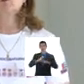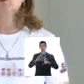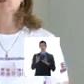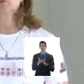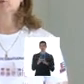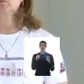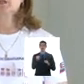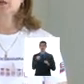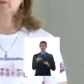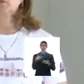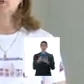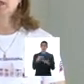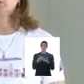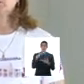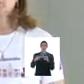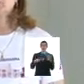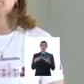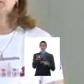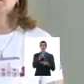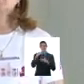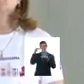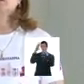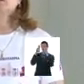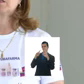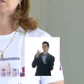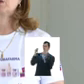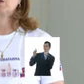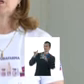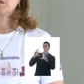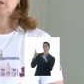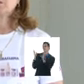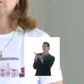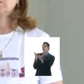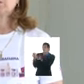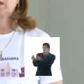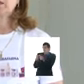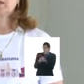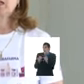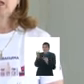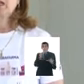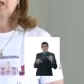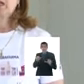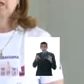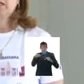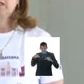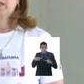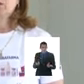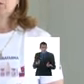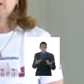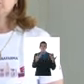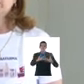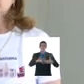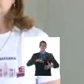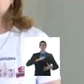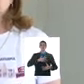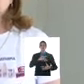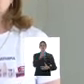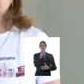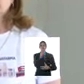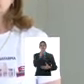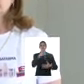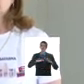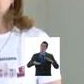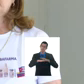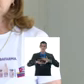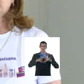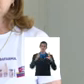para la producción de nuestros medicamentos genéricos que forman parte del cuadro básico de nuestro país. El hostigamiento del gobierno